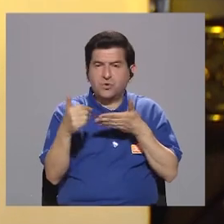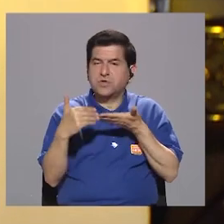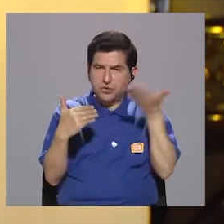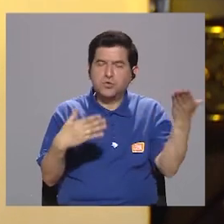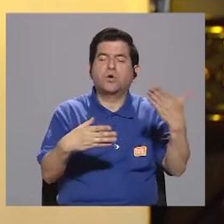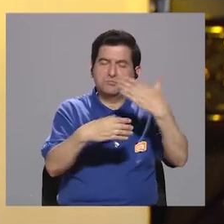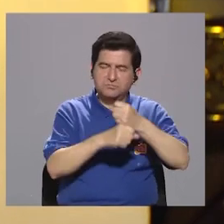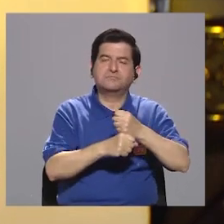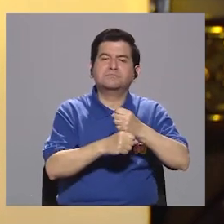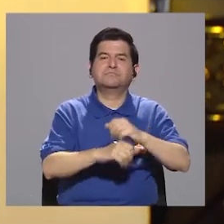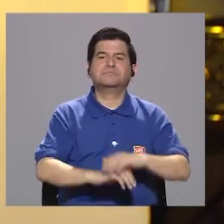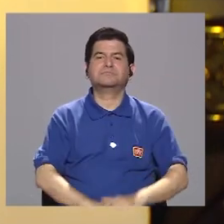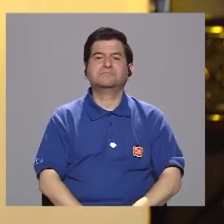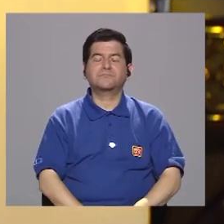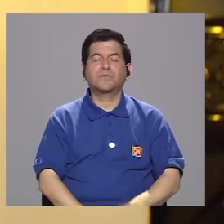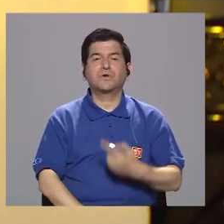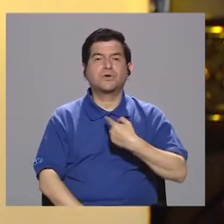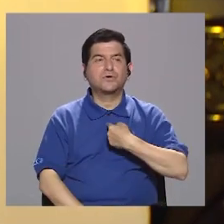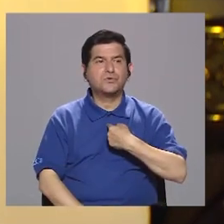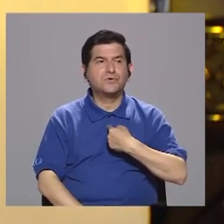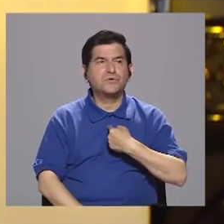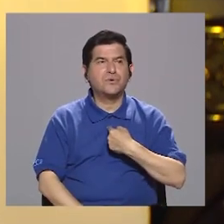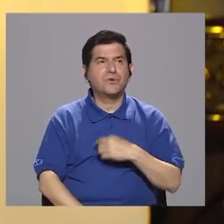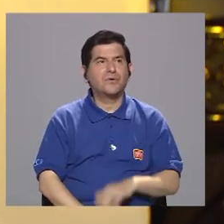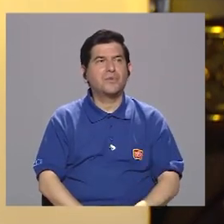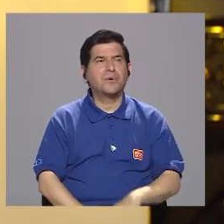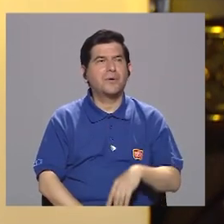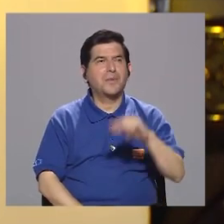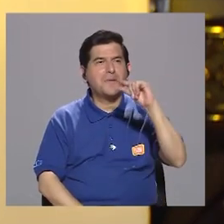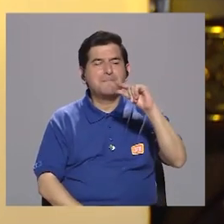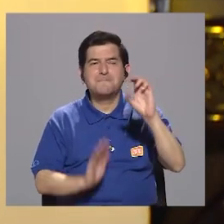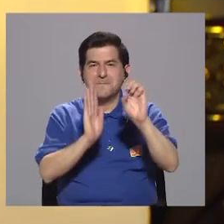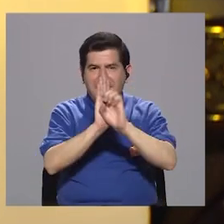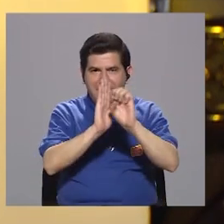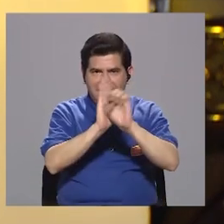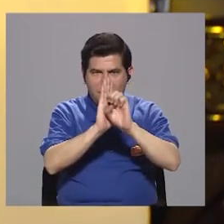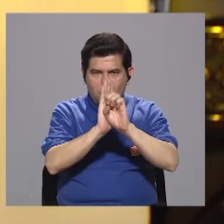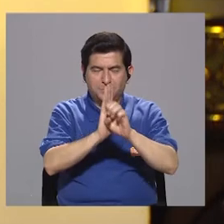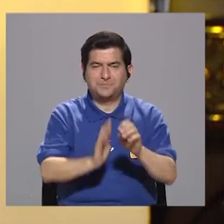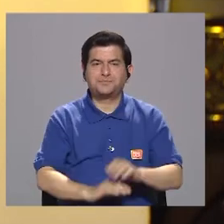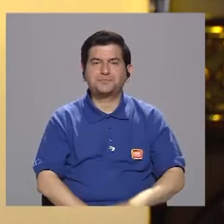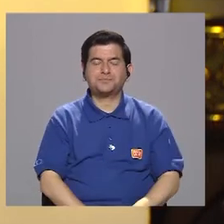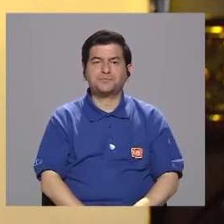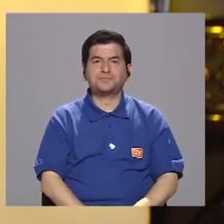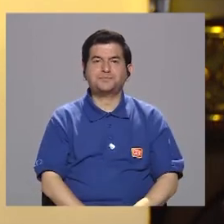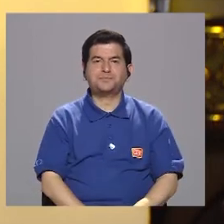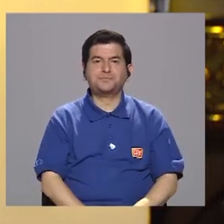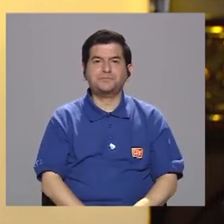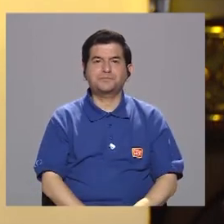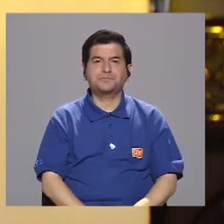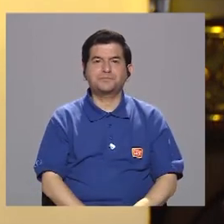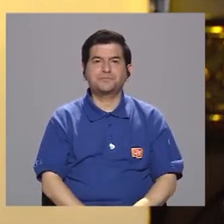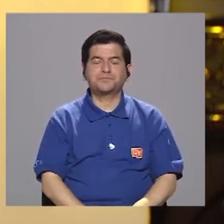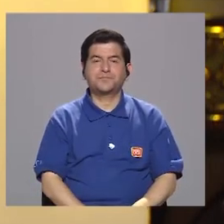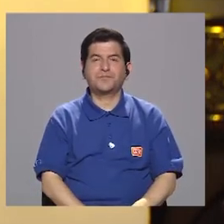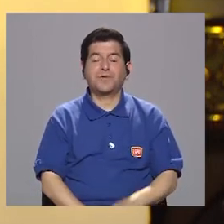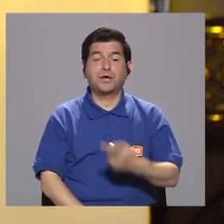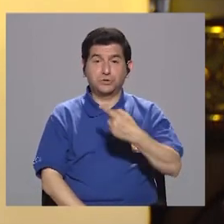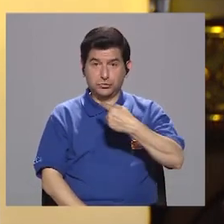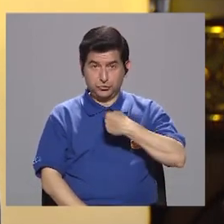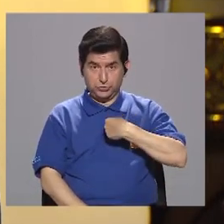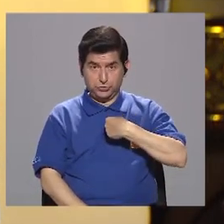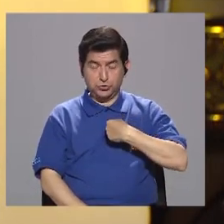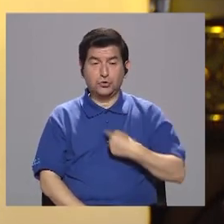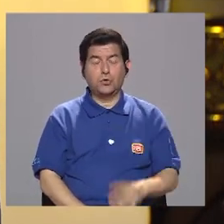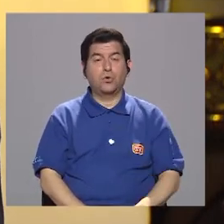cosa. Y les puedo poner un pequeño ejemplo. También, cuando yo